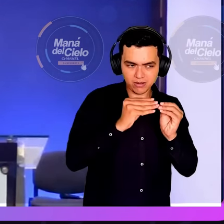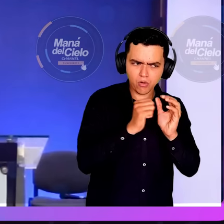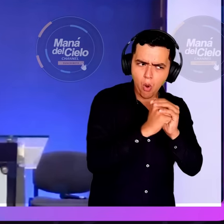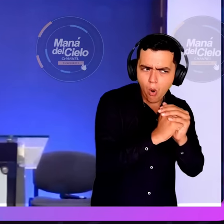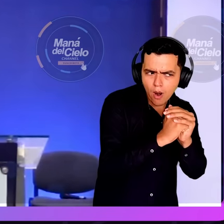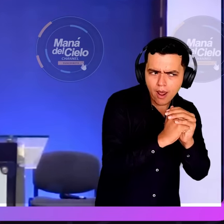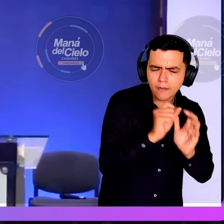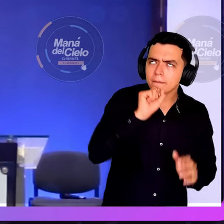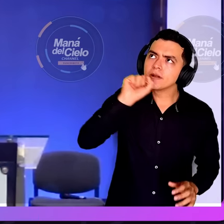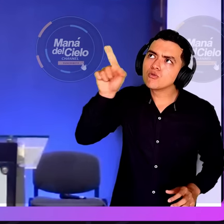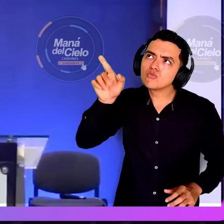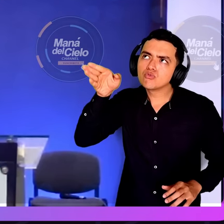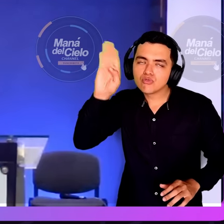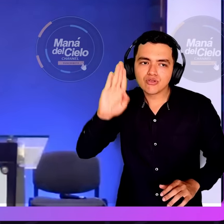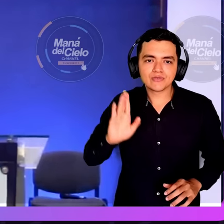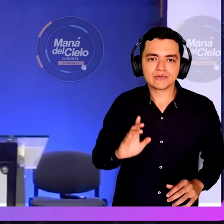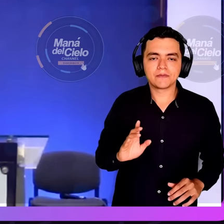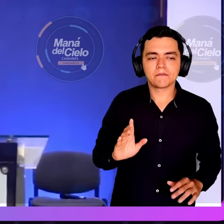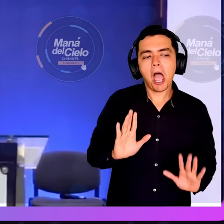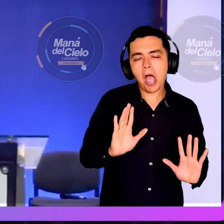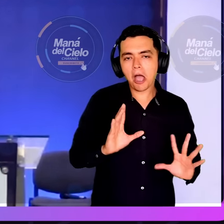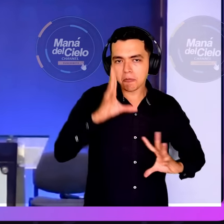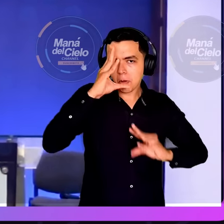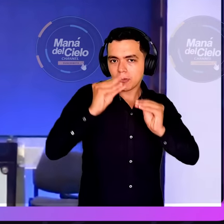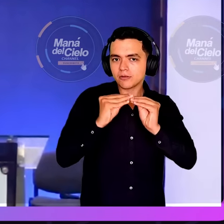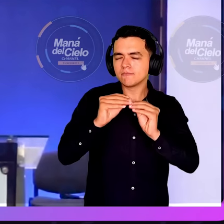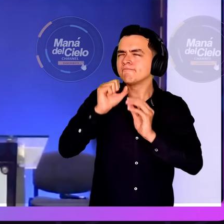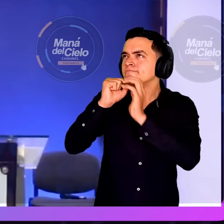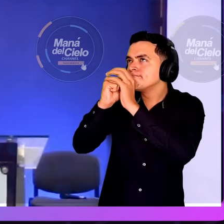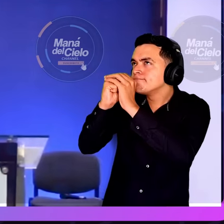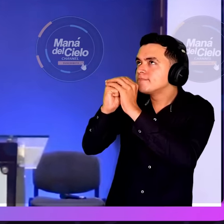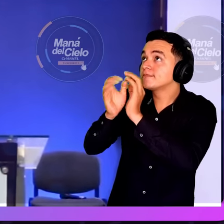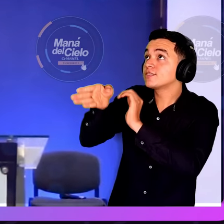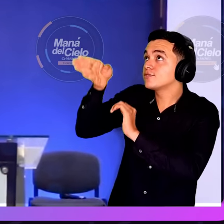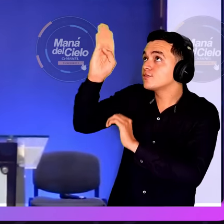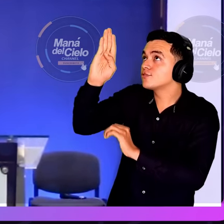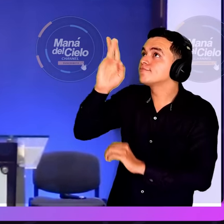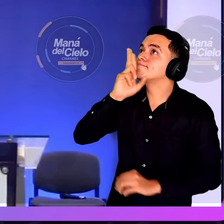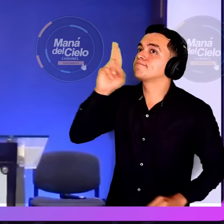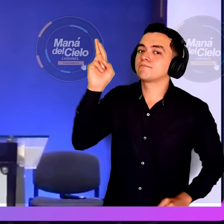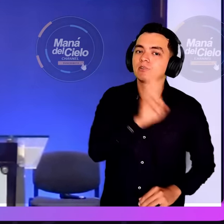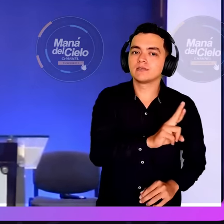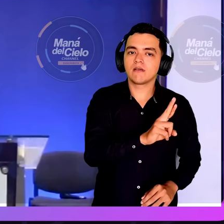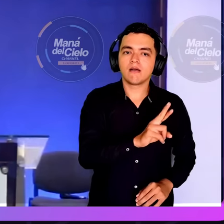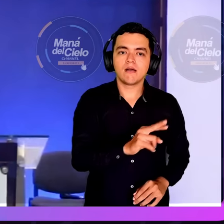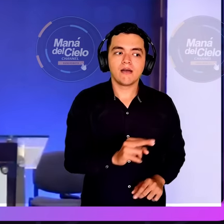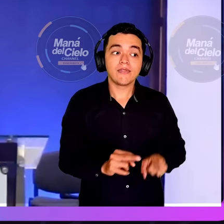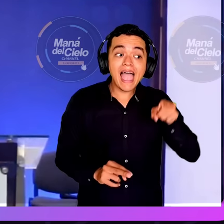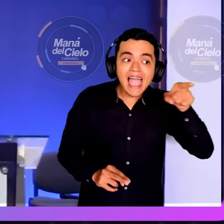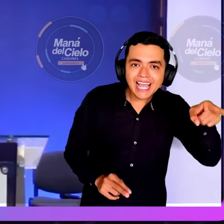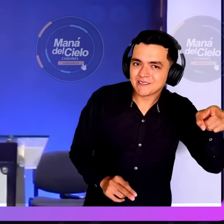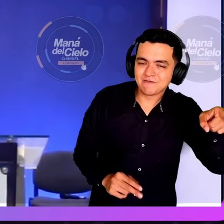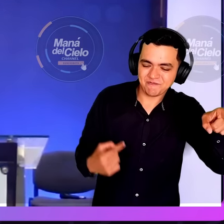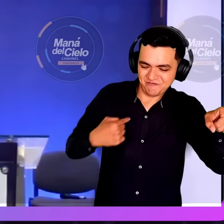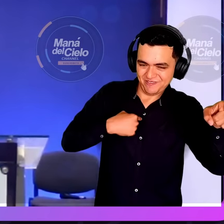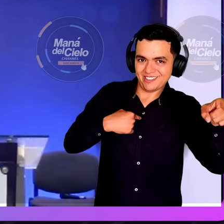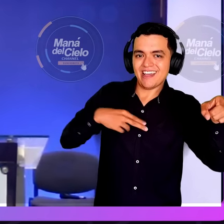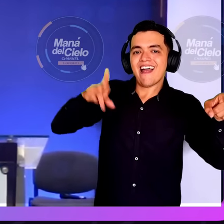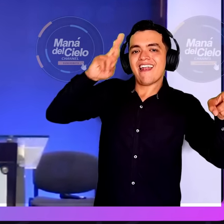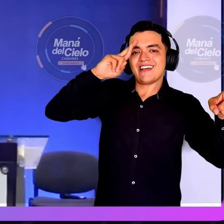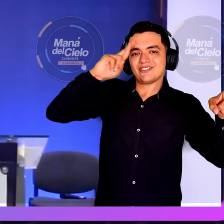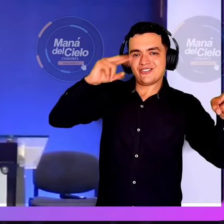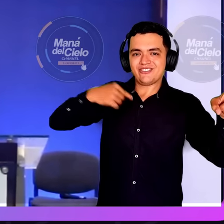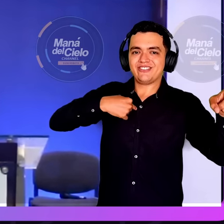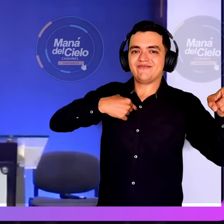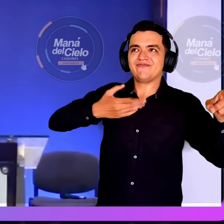razón. A ver, y hermano, y esa vez la cosa quedó así, la comunión, todo bien. Pero a los pocos días,